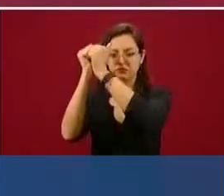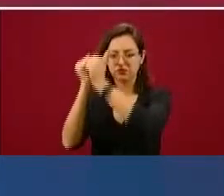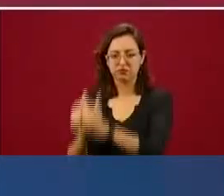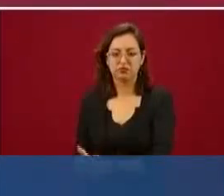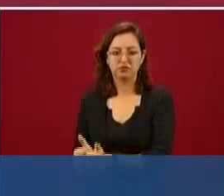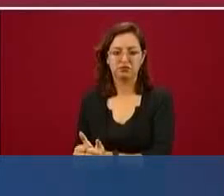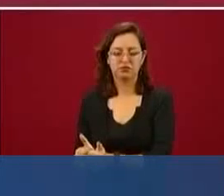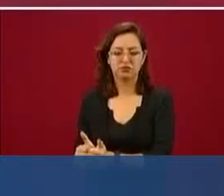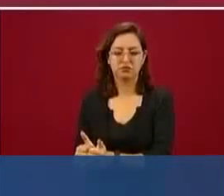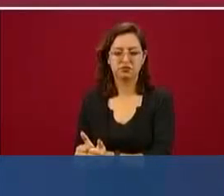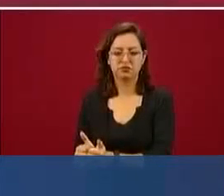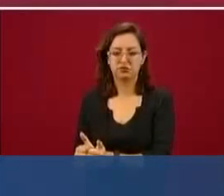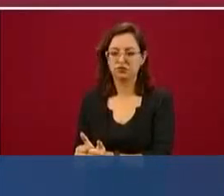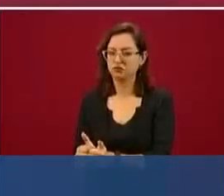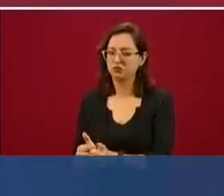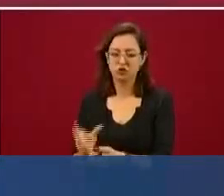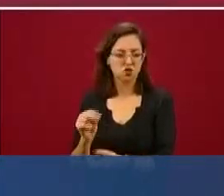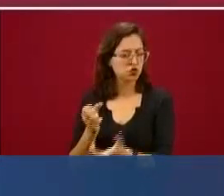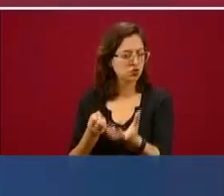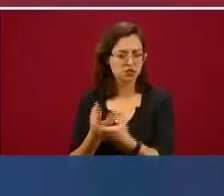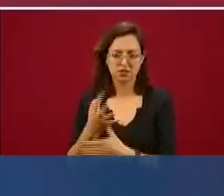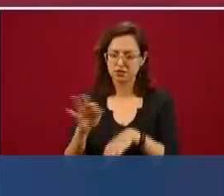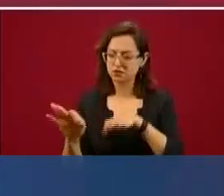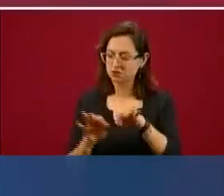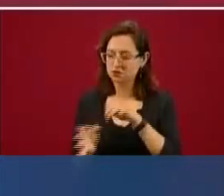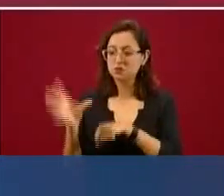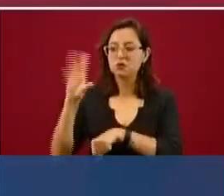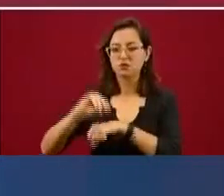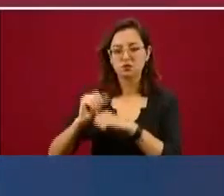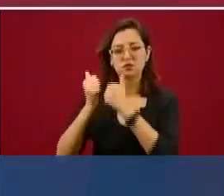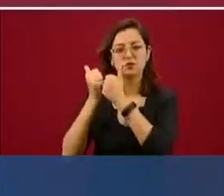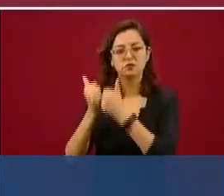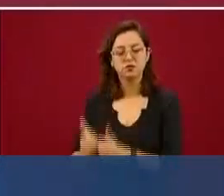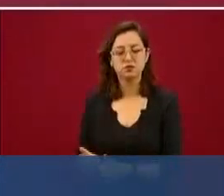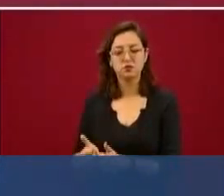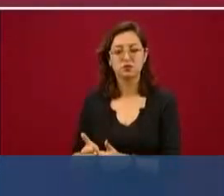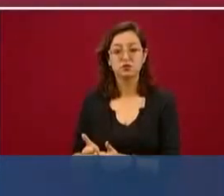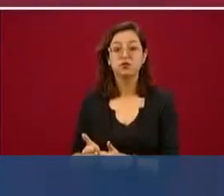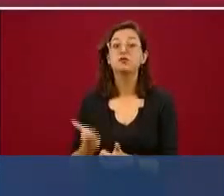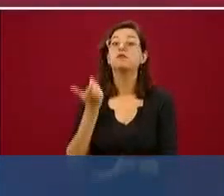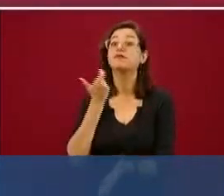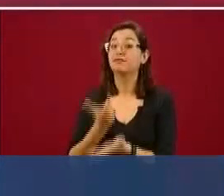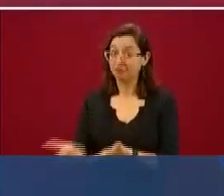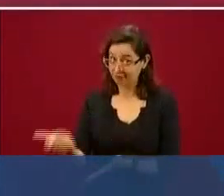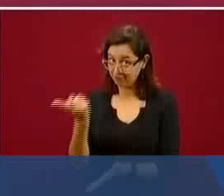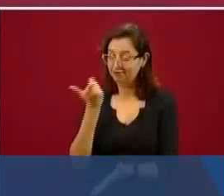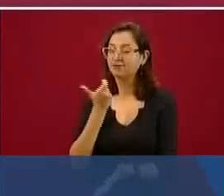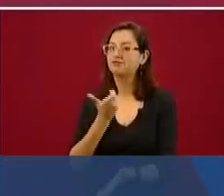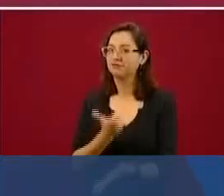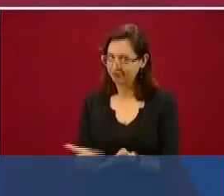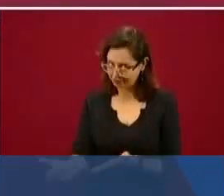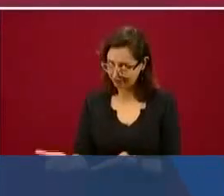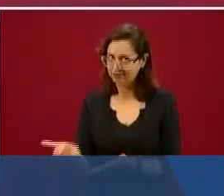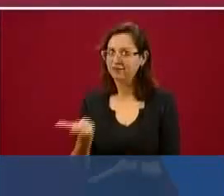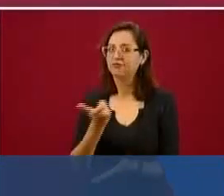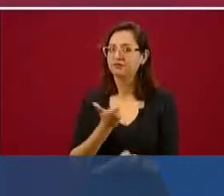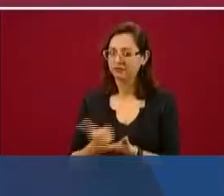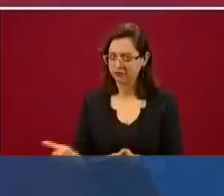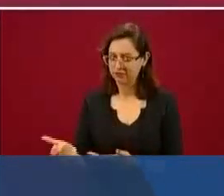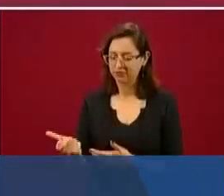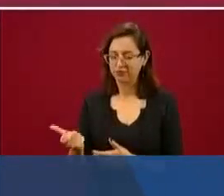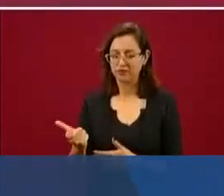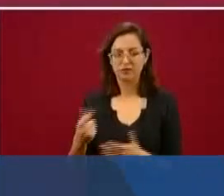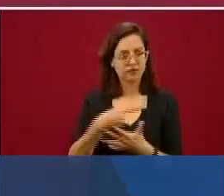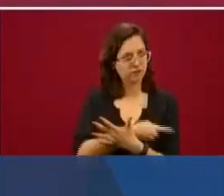todo personas que tienen problemas severos de hipertensión o los adultos mayores. Fue claro al decir bajarle a la sal,